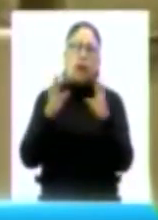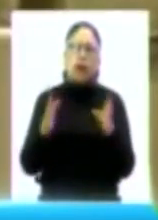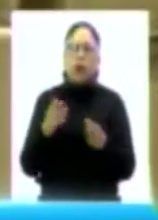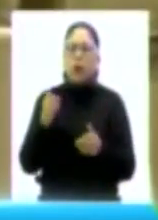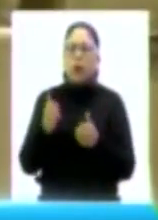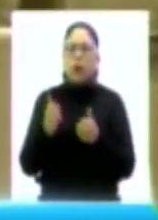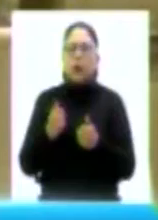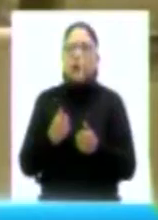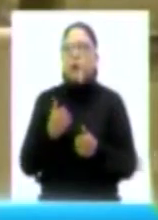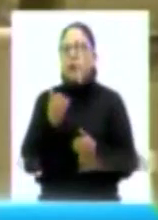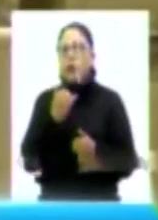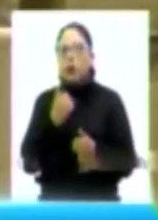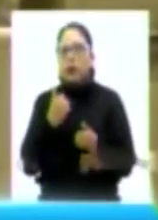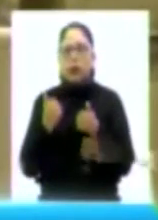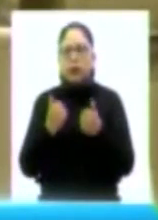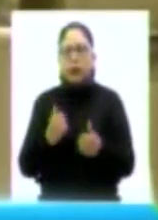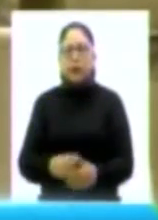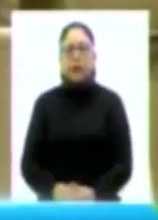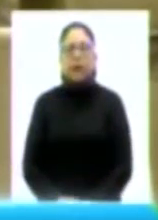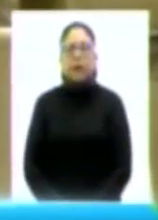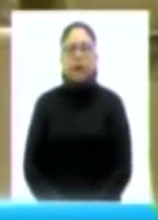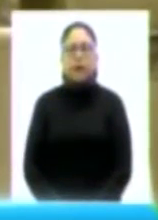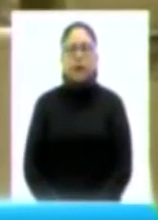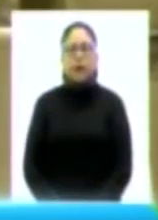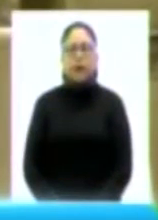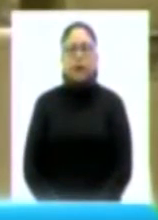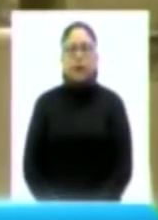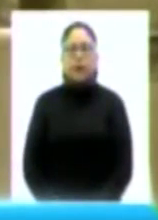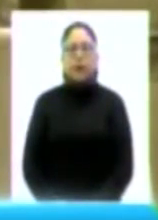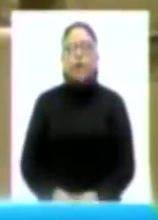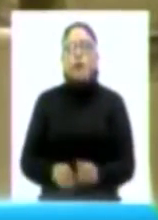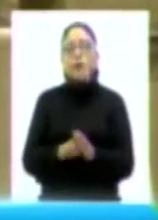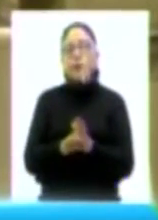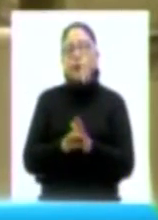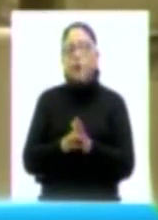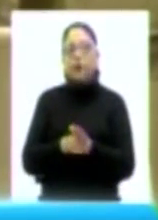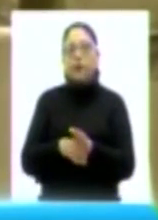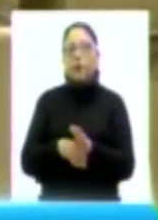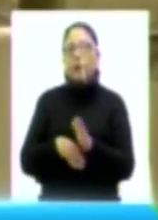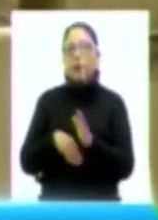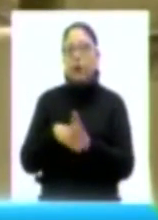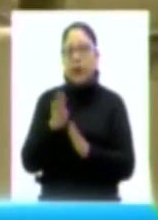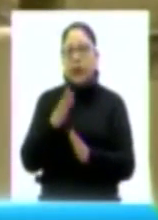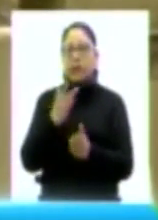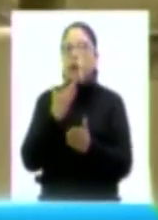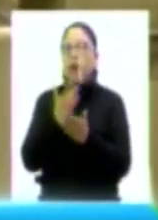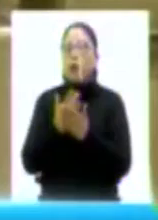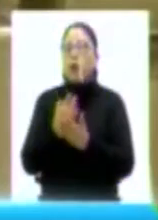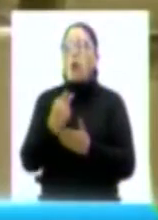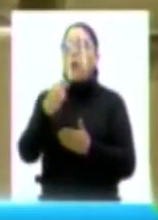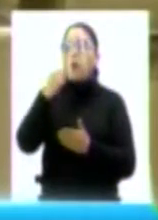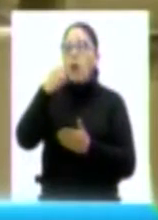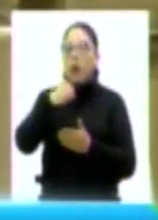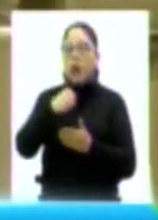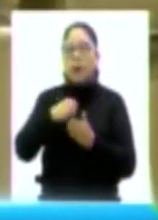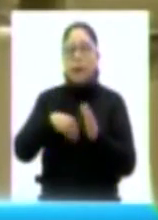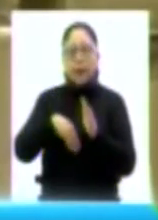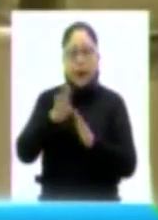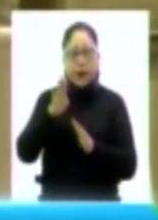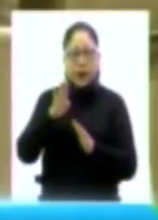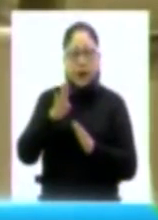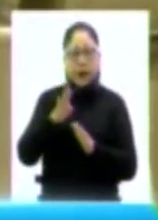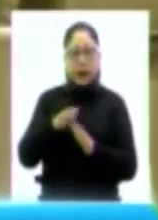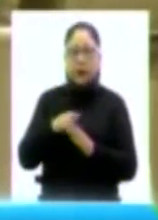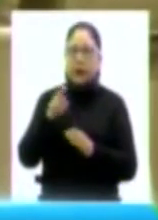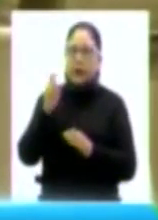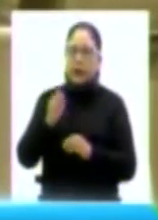suceder. Cuanto mayor incrementemos el nivel de pruebas a la población, nos